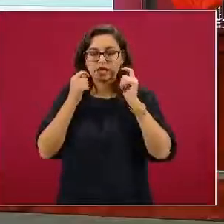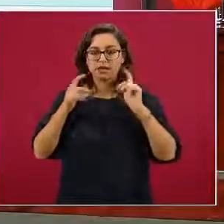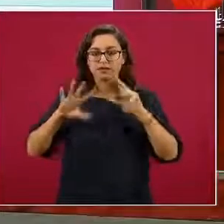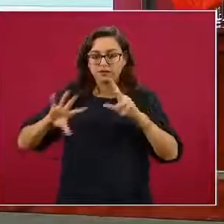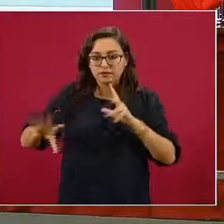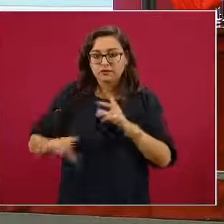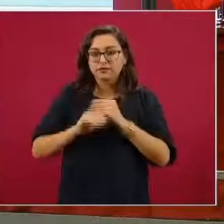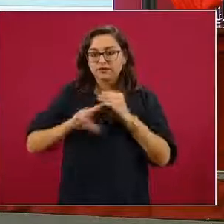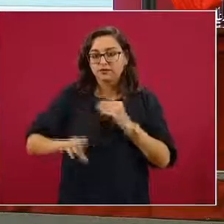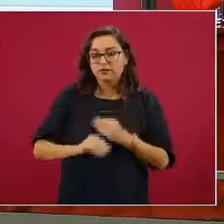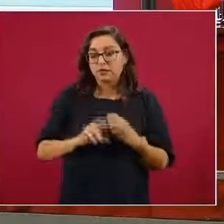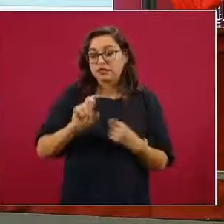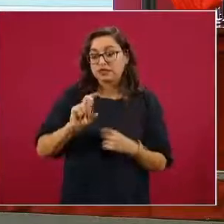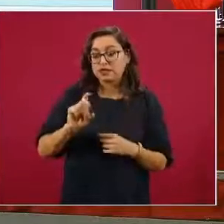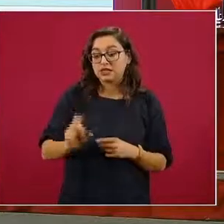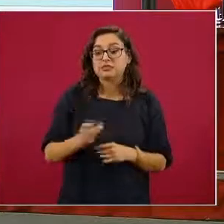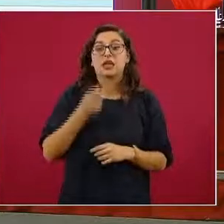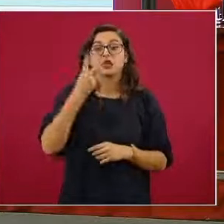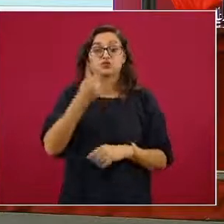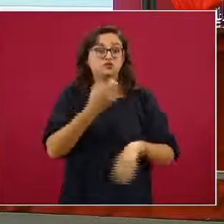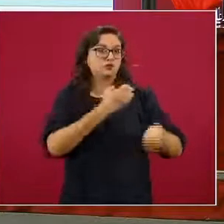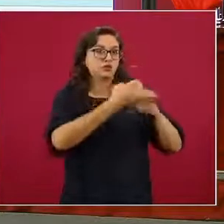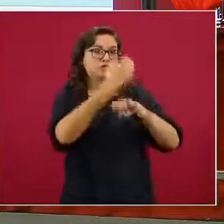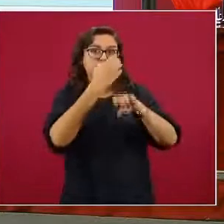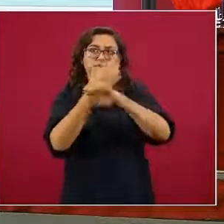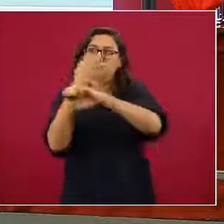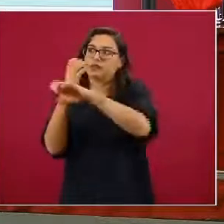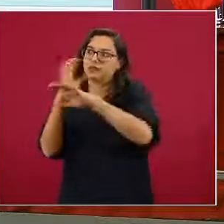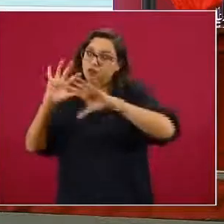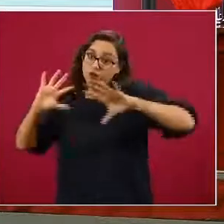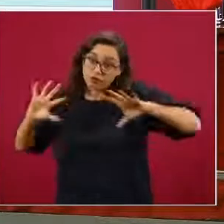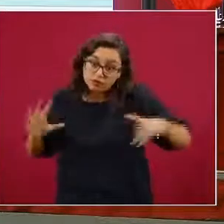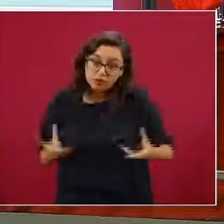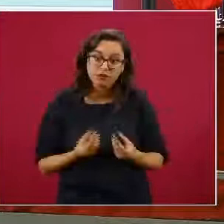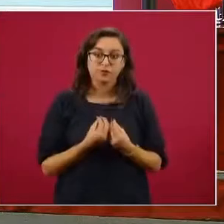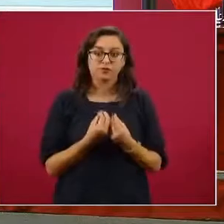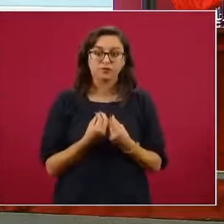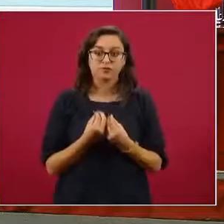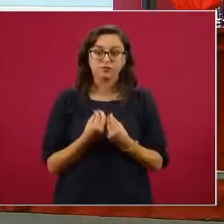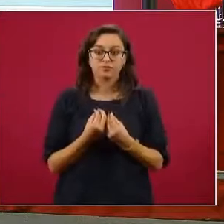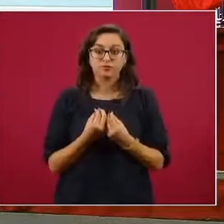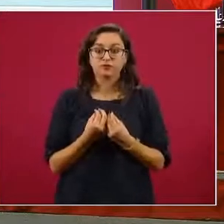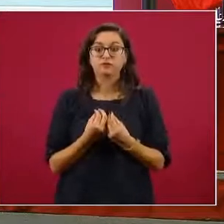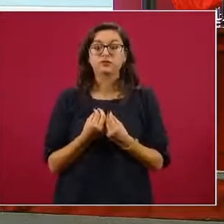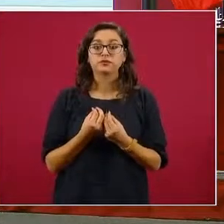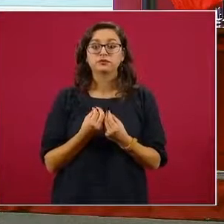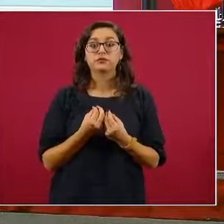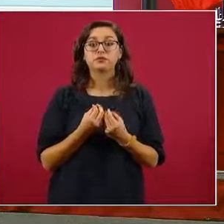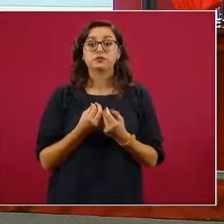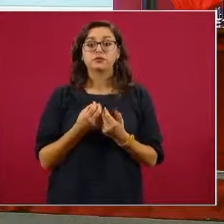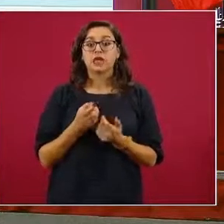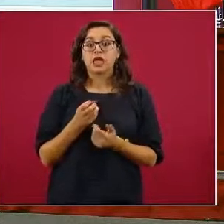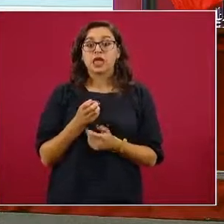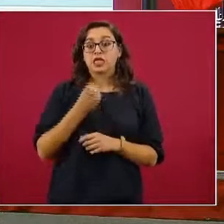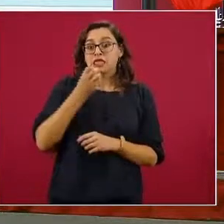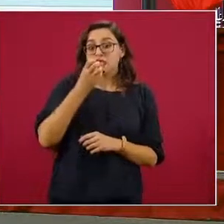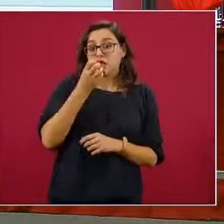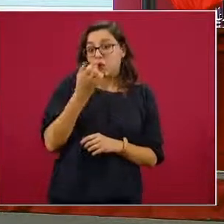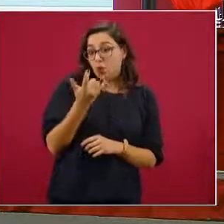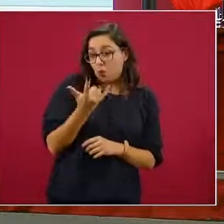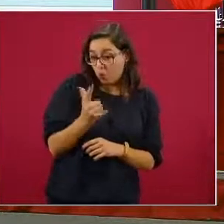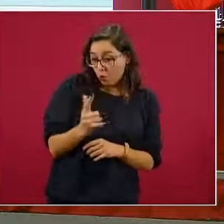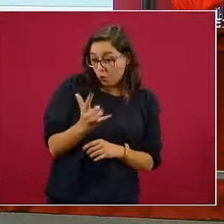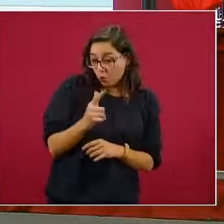conformada por 32 curvas estatales. Y a partir de la tercera y cuarta semana de